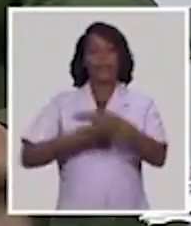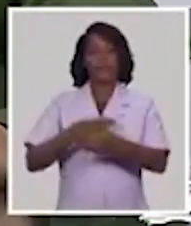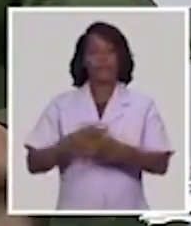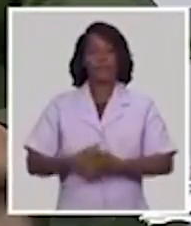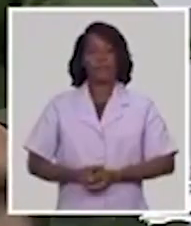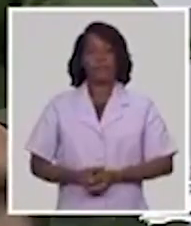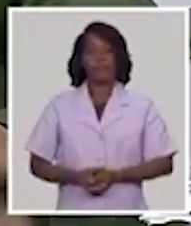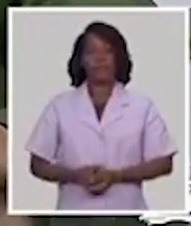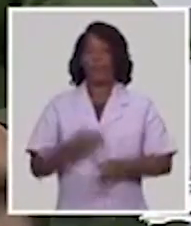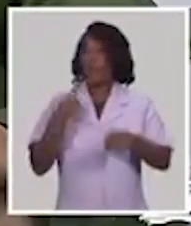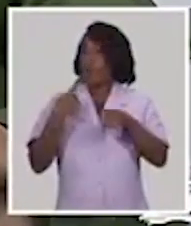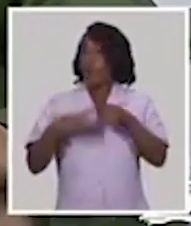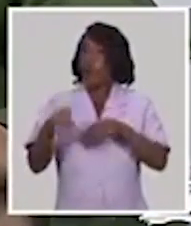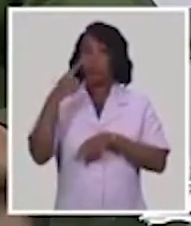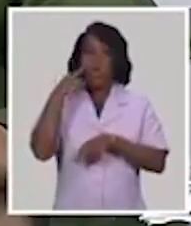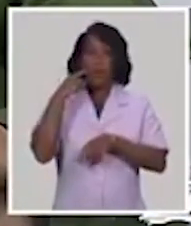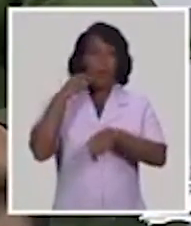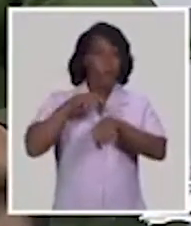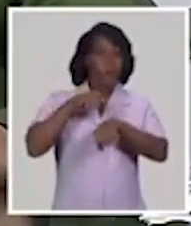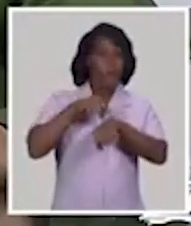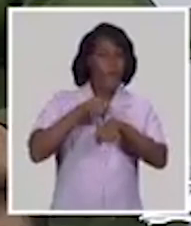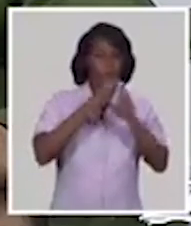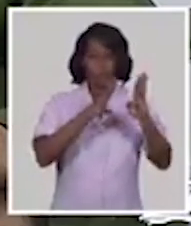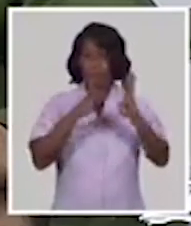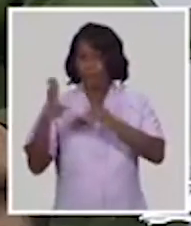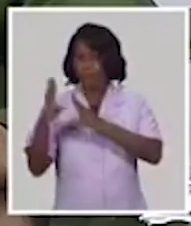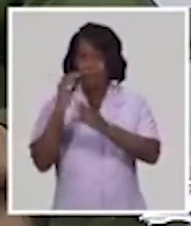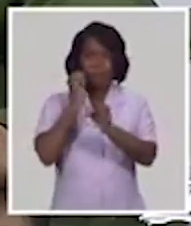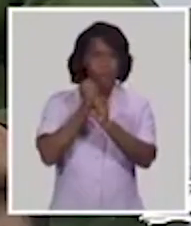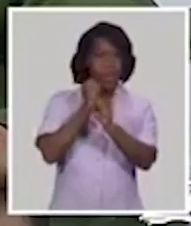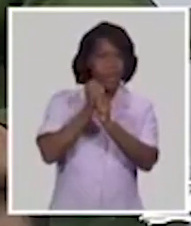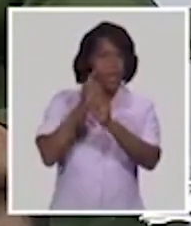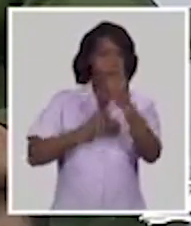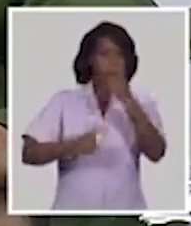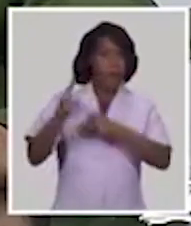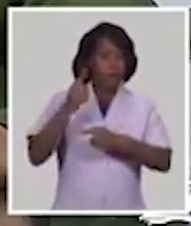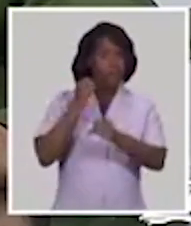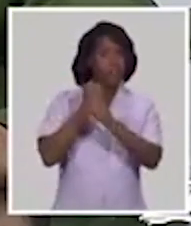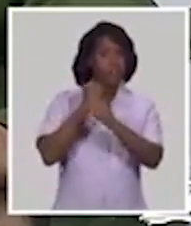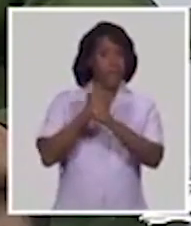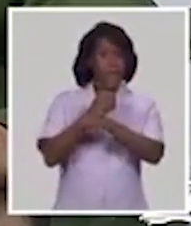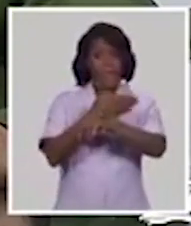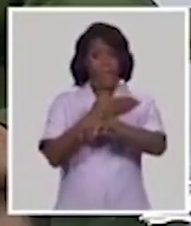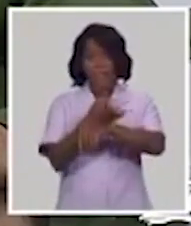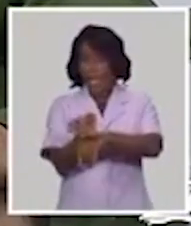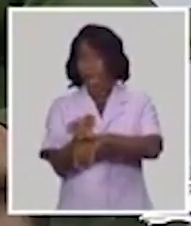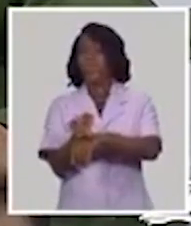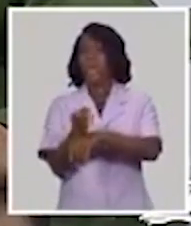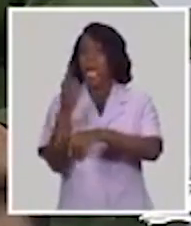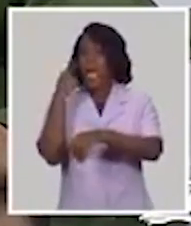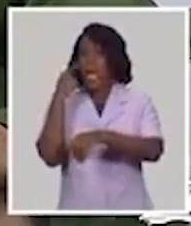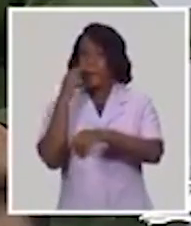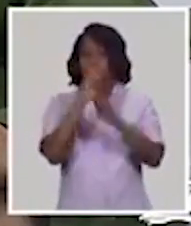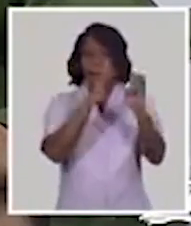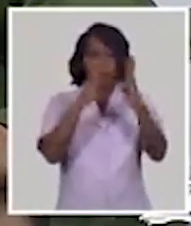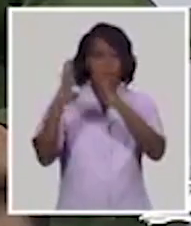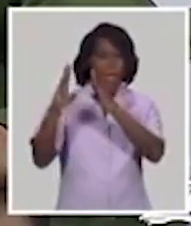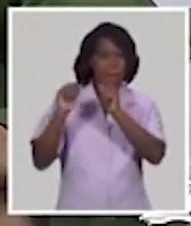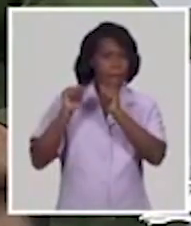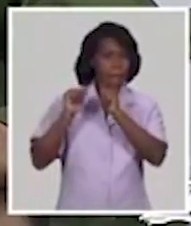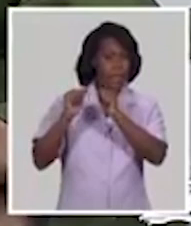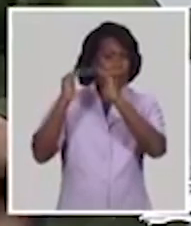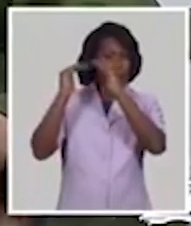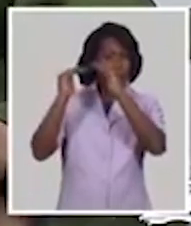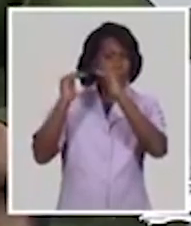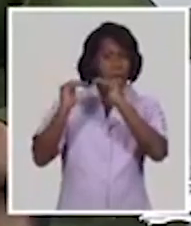horarios del traslado de sus trabajadores en cumplimiento de esta medida. Sabemos que eso se ha ido organizando, hay que reajustar el horario para poder